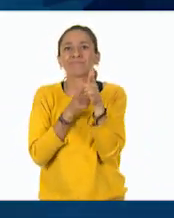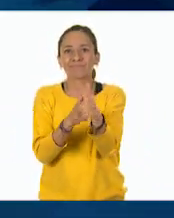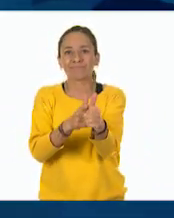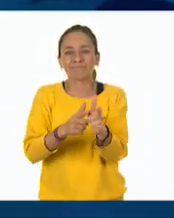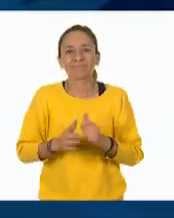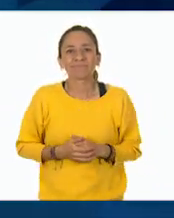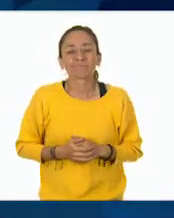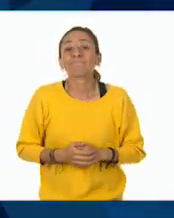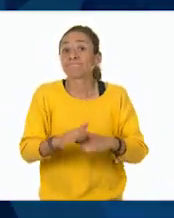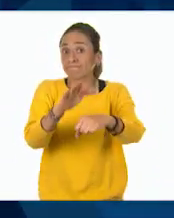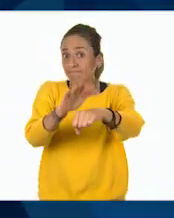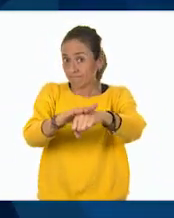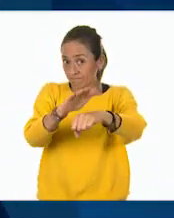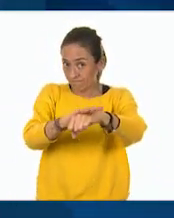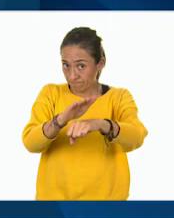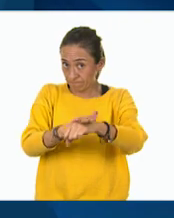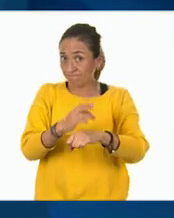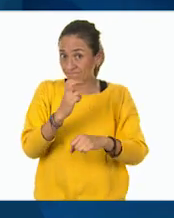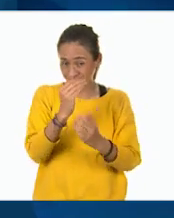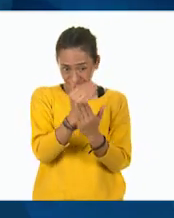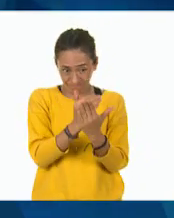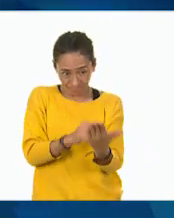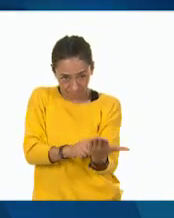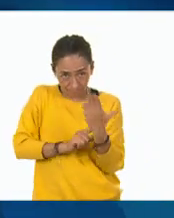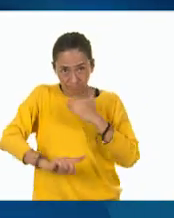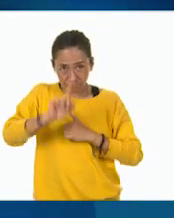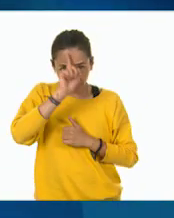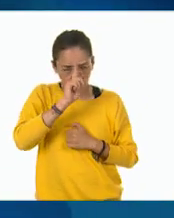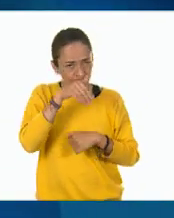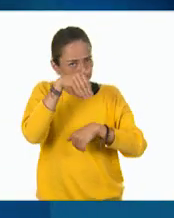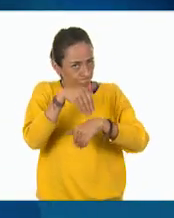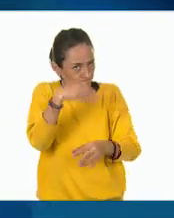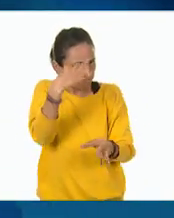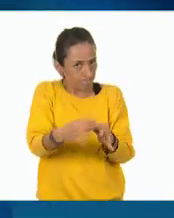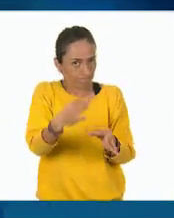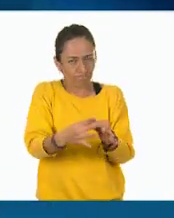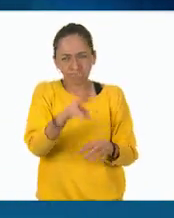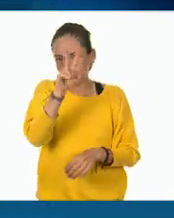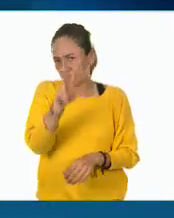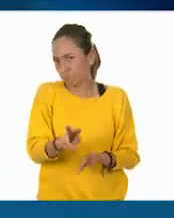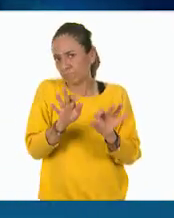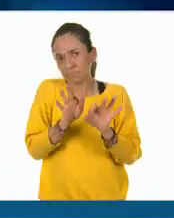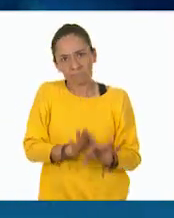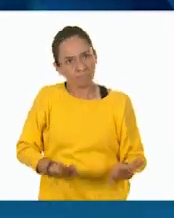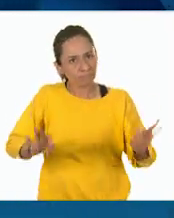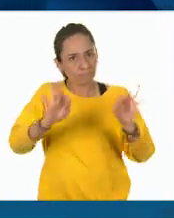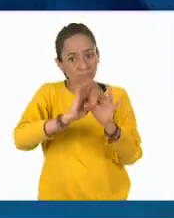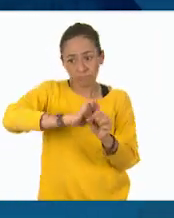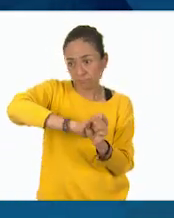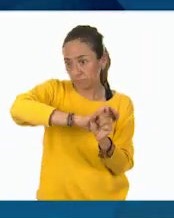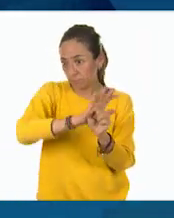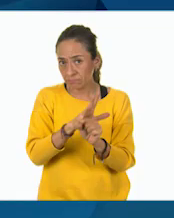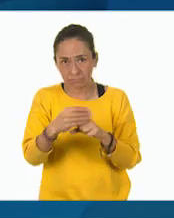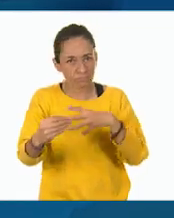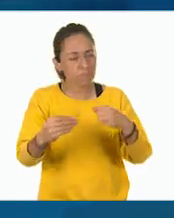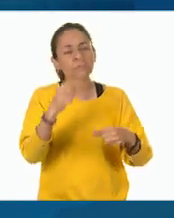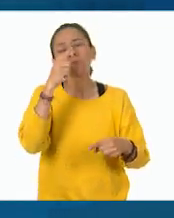Es muy importante continuar con las recomendaciones para evitar contagios de COVID.